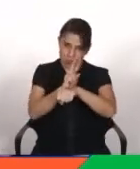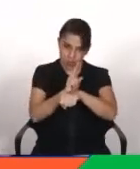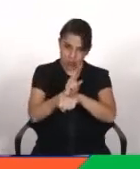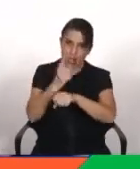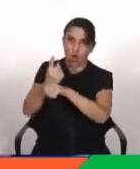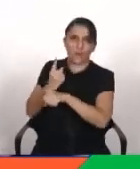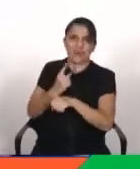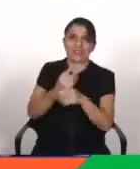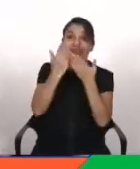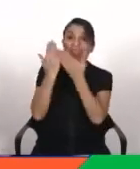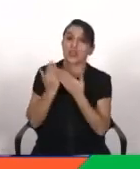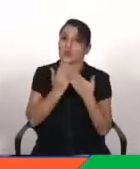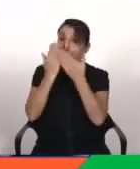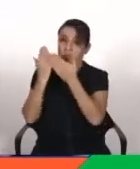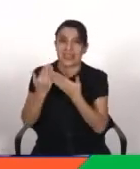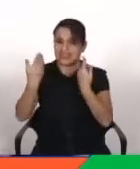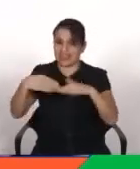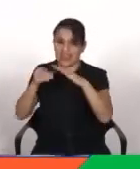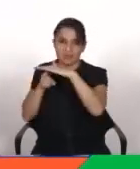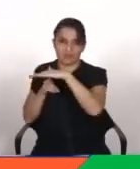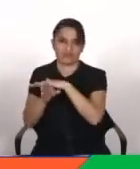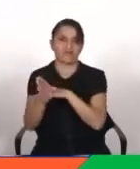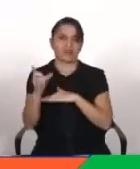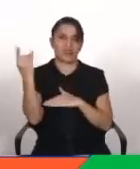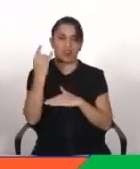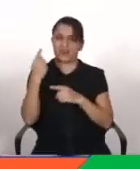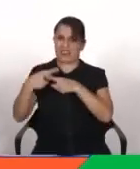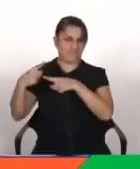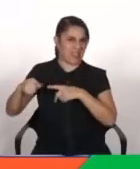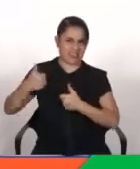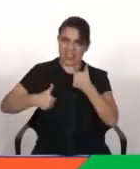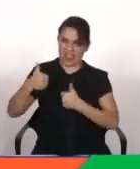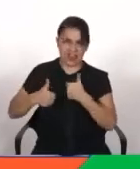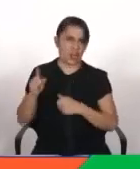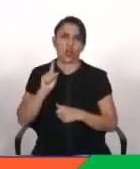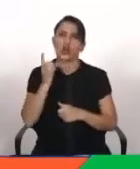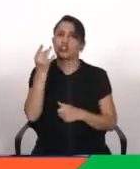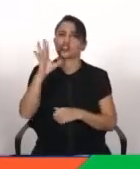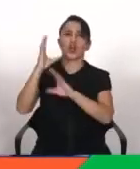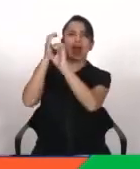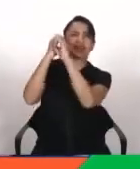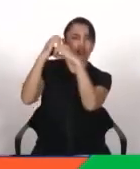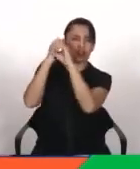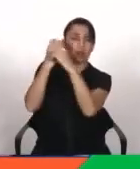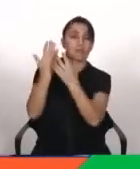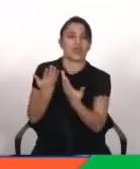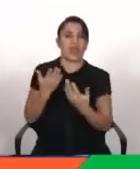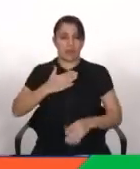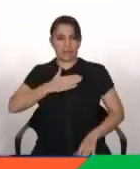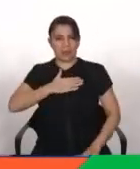esas carreras. Y no estoy hablando solamente de astronomía, también estoy hablando de otras carreras. Algo que a mí